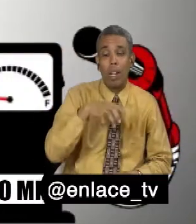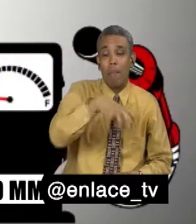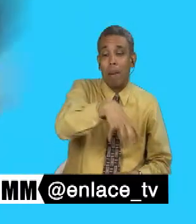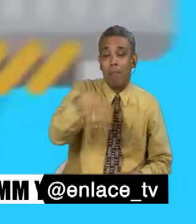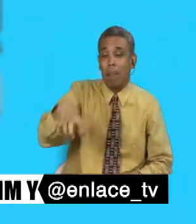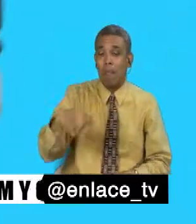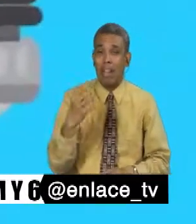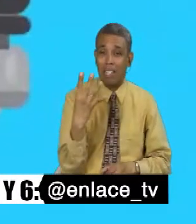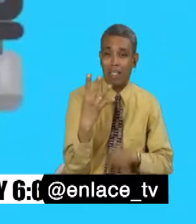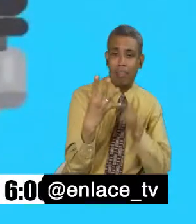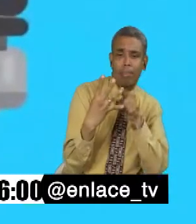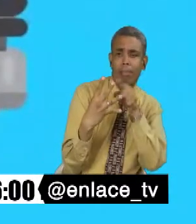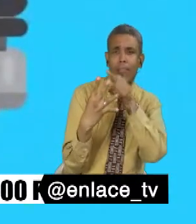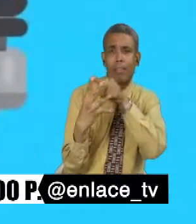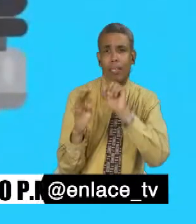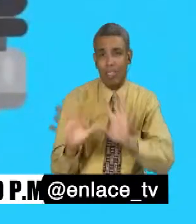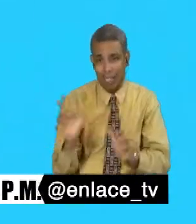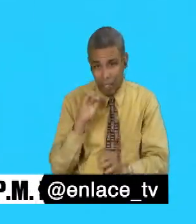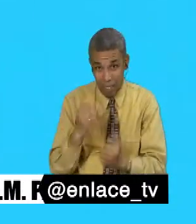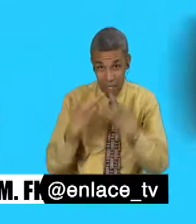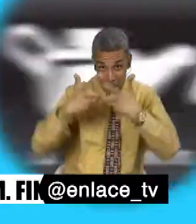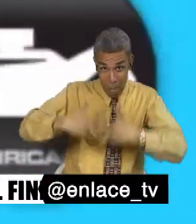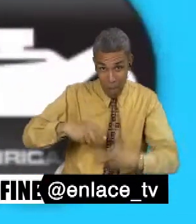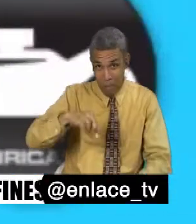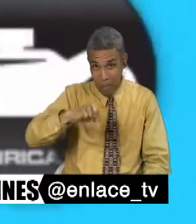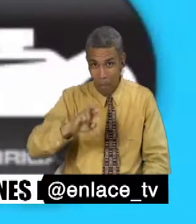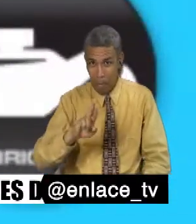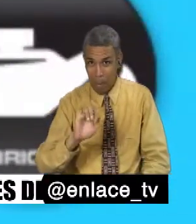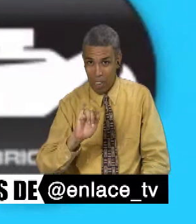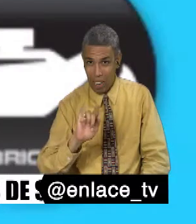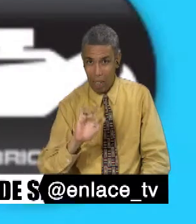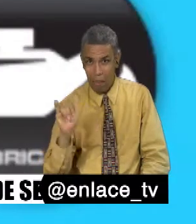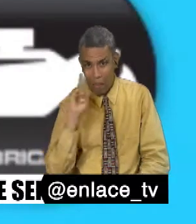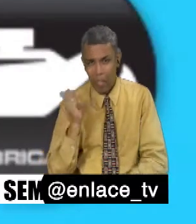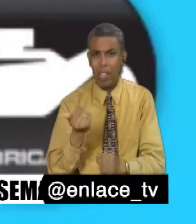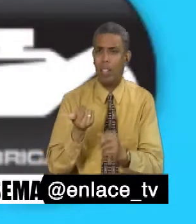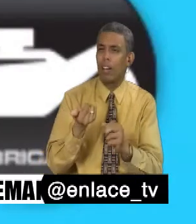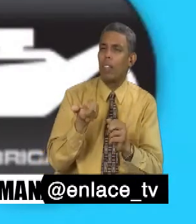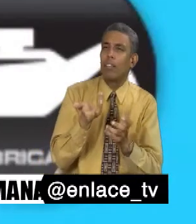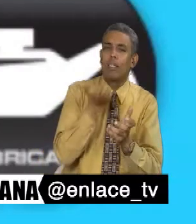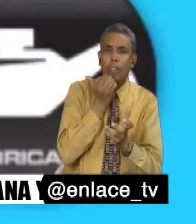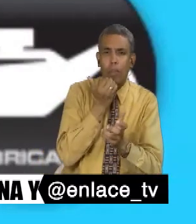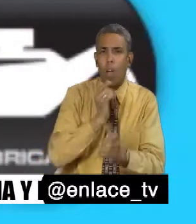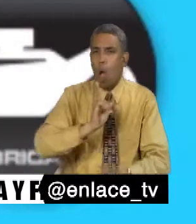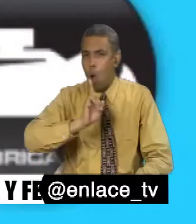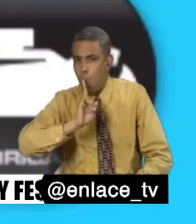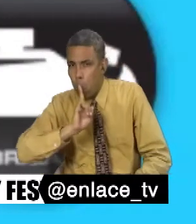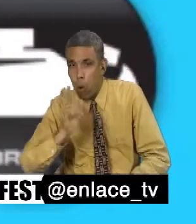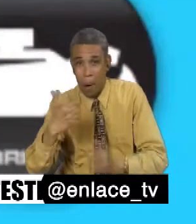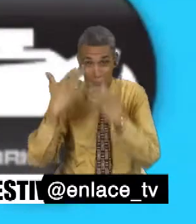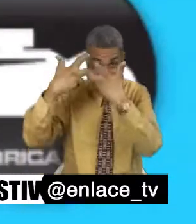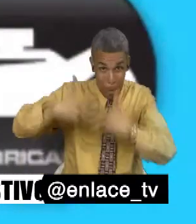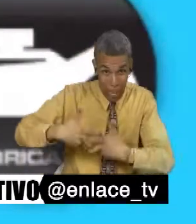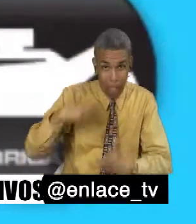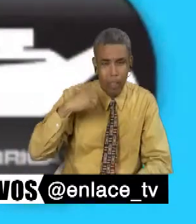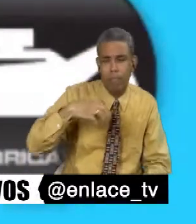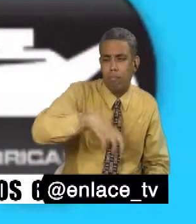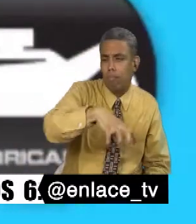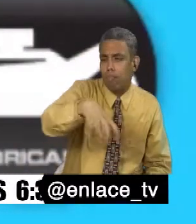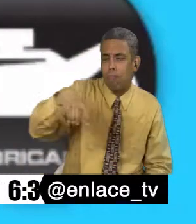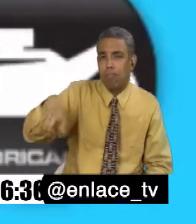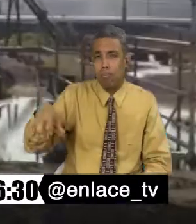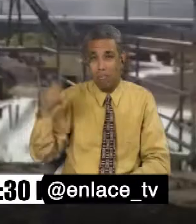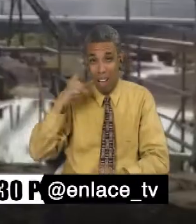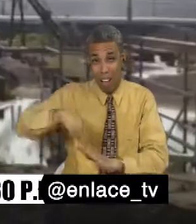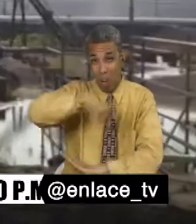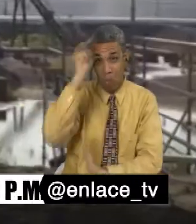de diseño. Parafinas, la planta productora de bases, lubricantes y ceras, que son materia prima para muchas empresas en el país, funciona solo una pequeña parte del